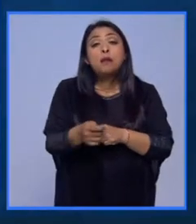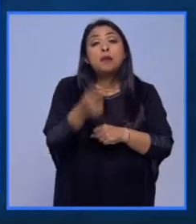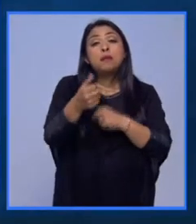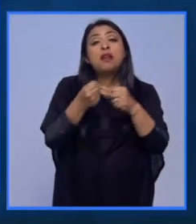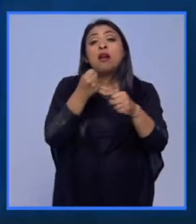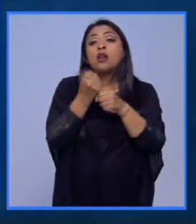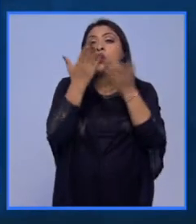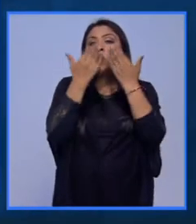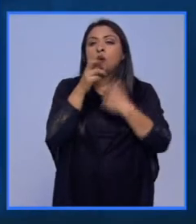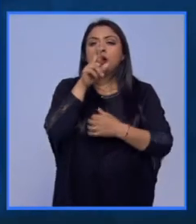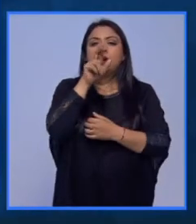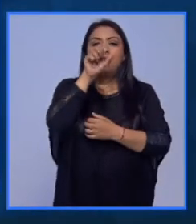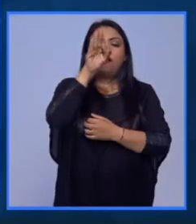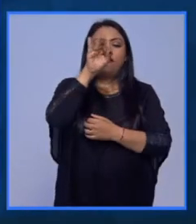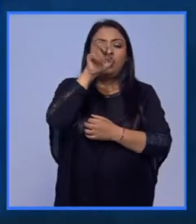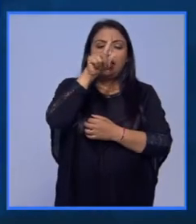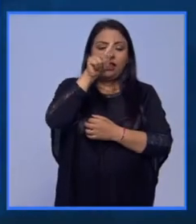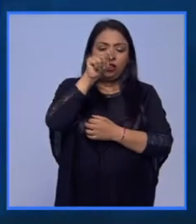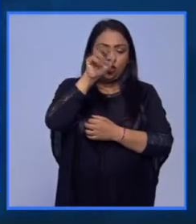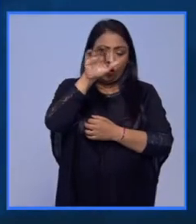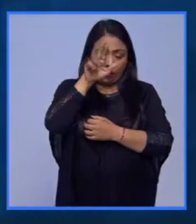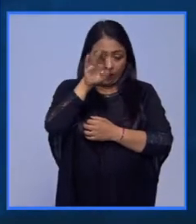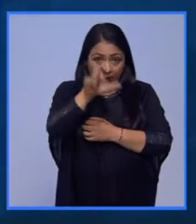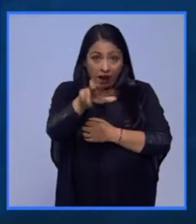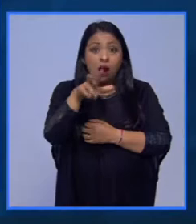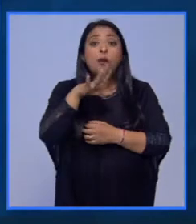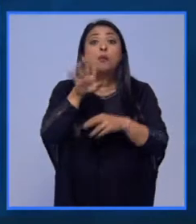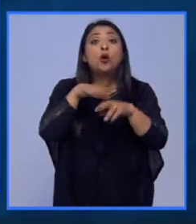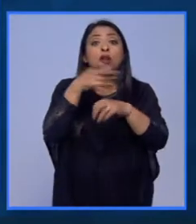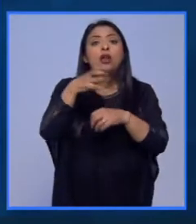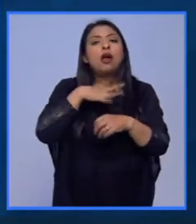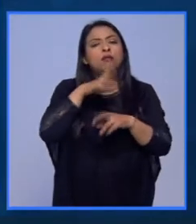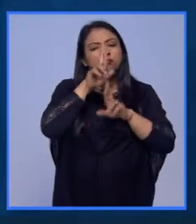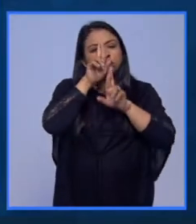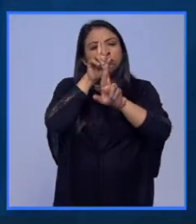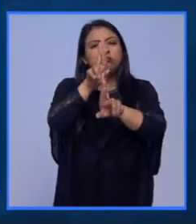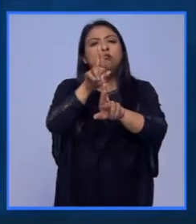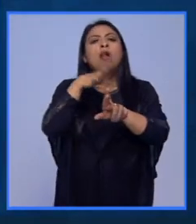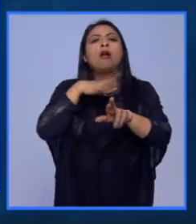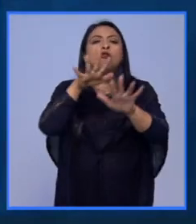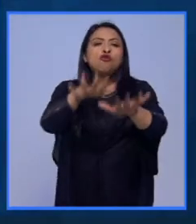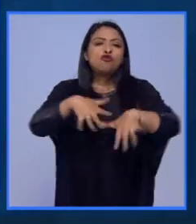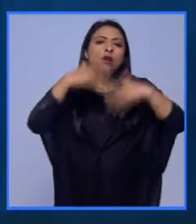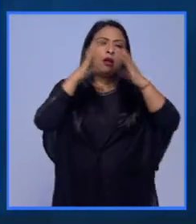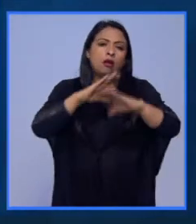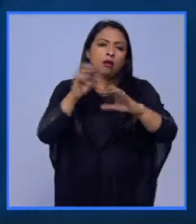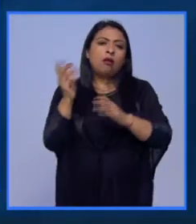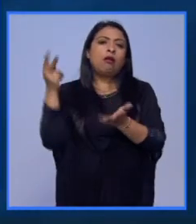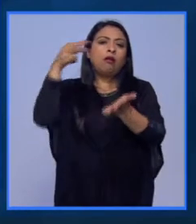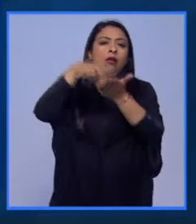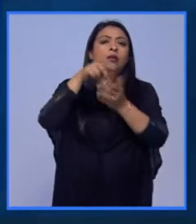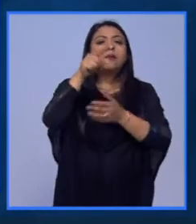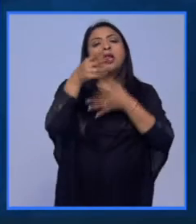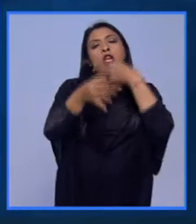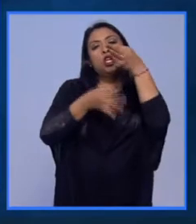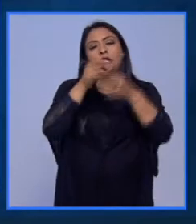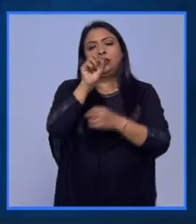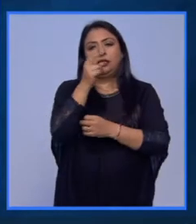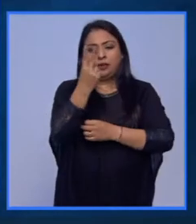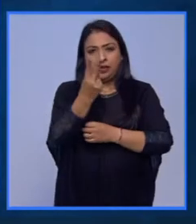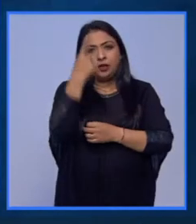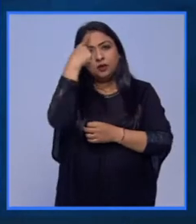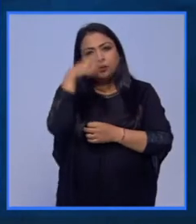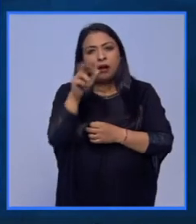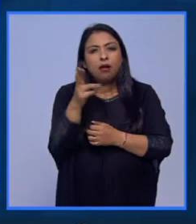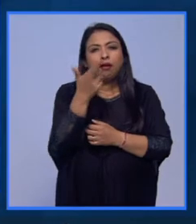sin Rafael Tovar y de Teresa, motivo por el cual se va a estar llevando a cabo este homenaje, va a haber un concierto, y ahí estará también presente Noticias 22